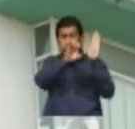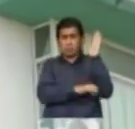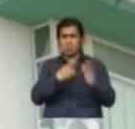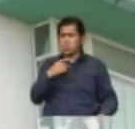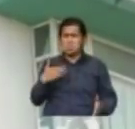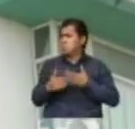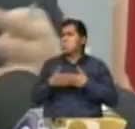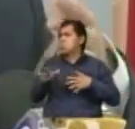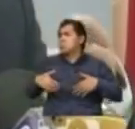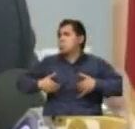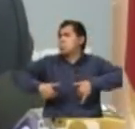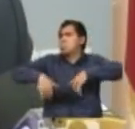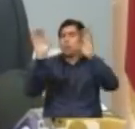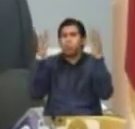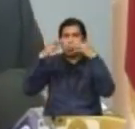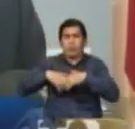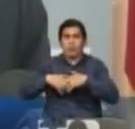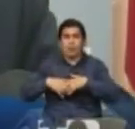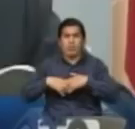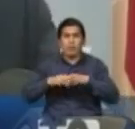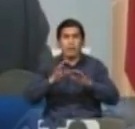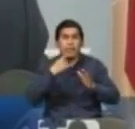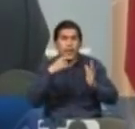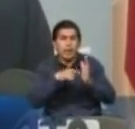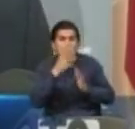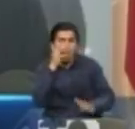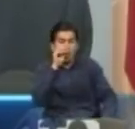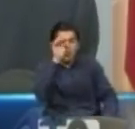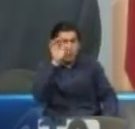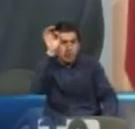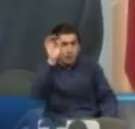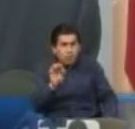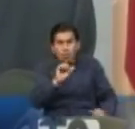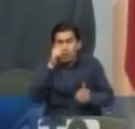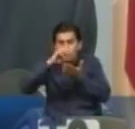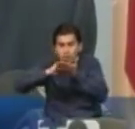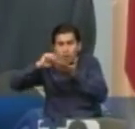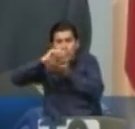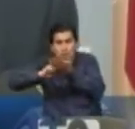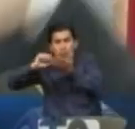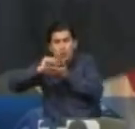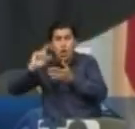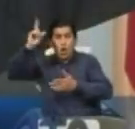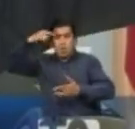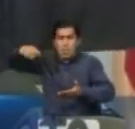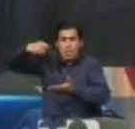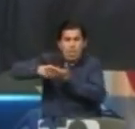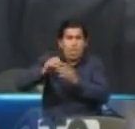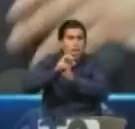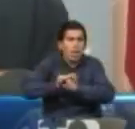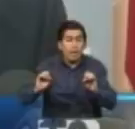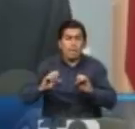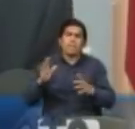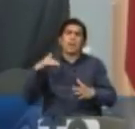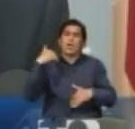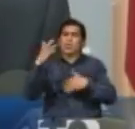la situación era otra. El 40% más otras condiciones. Esto trajo que actuarialmente, en esos estudios que están